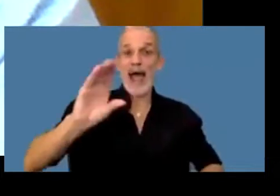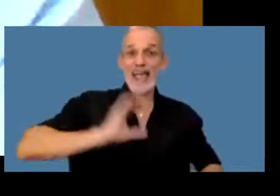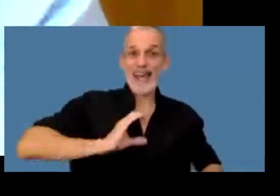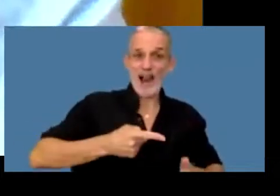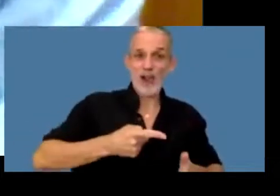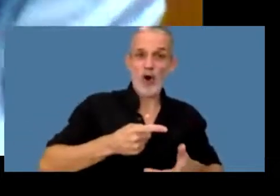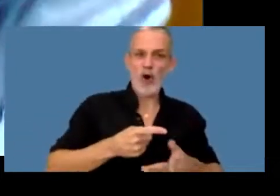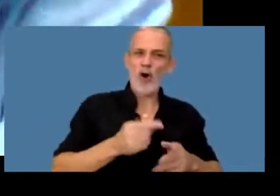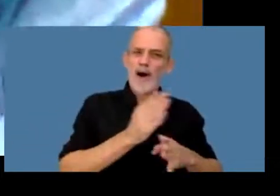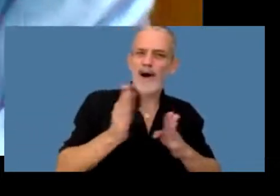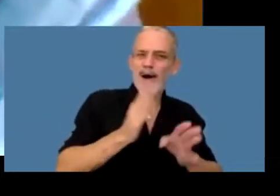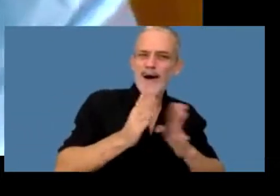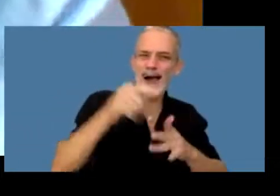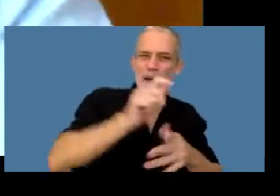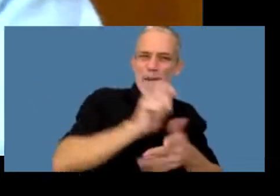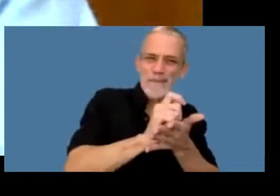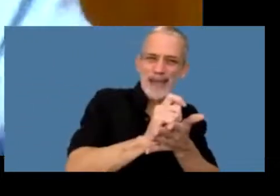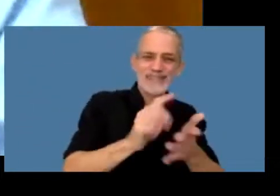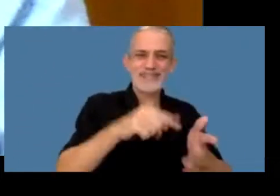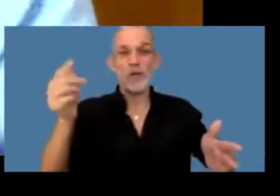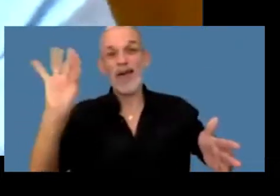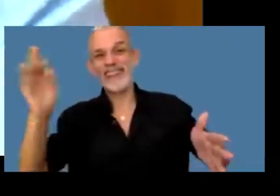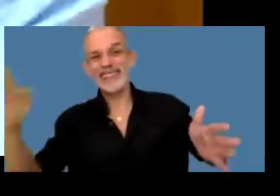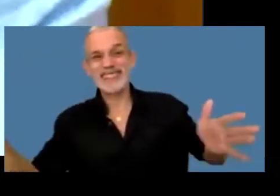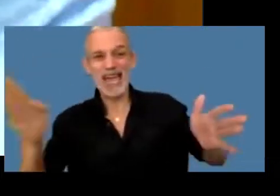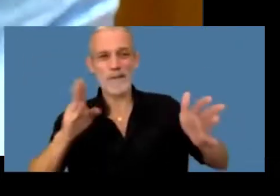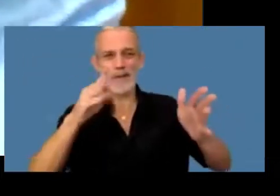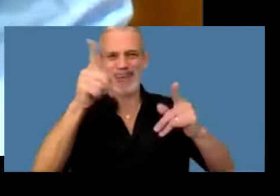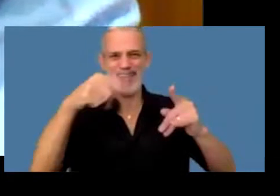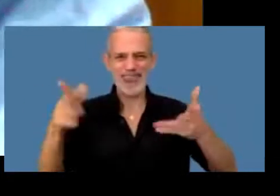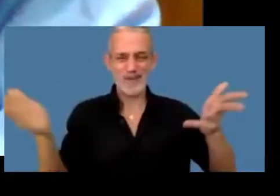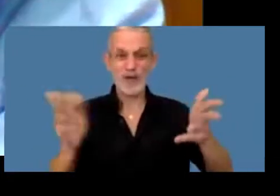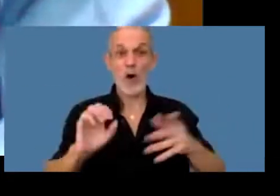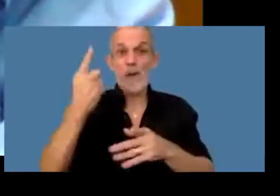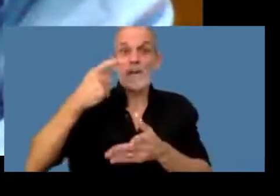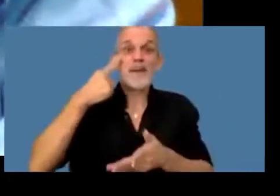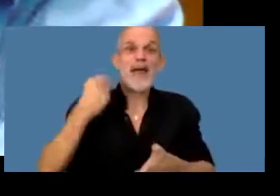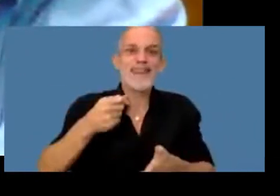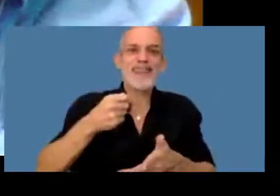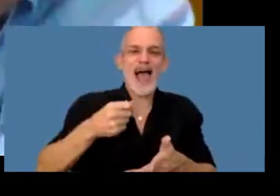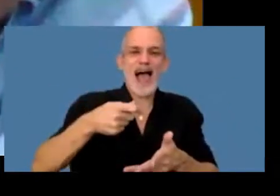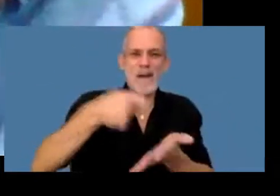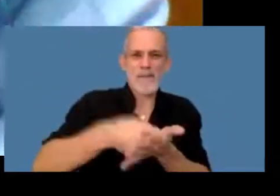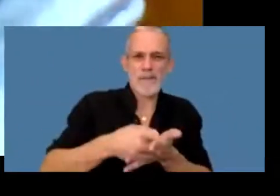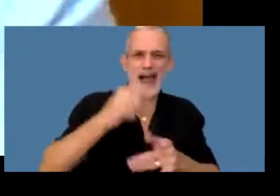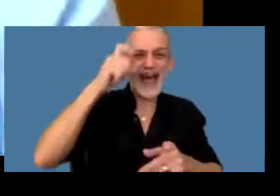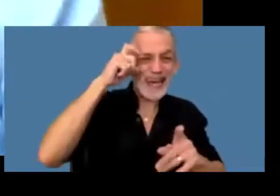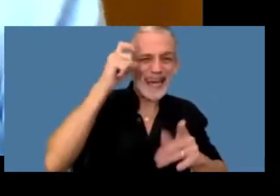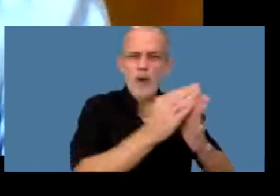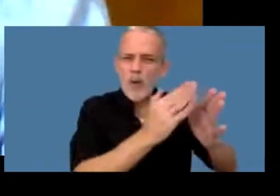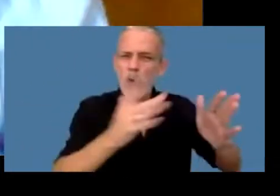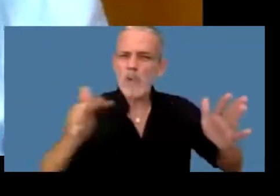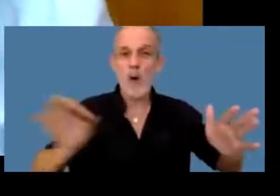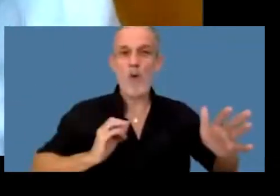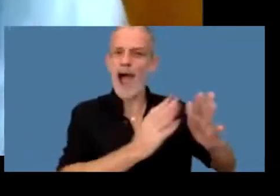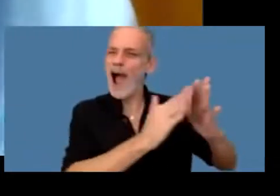mes que se pagaba y el mes de diciembre. Entonces, o se pagaba en el primer día hábil del mes de enero y se prorrateaba todo el año siguiente. Entonces, era